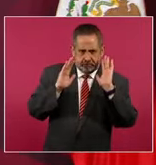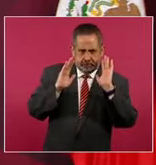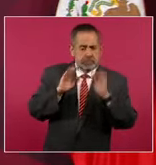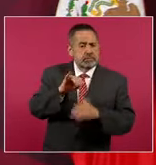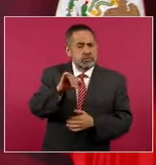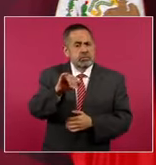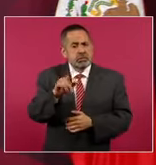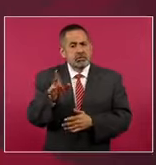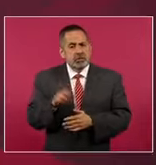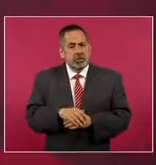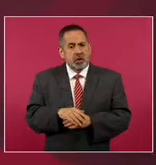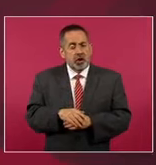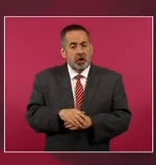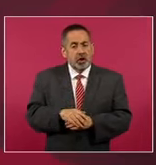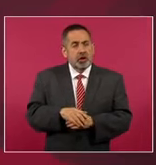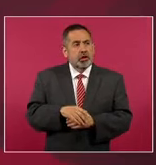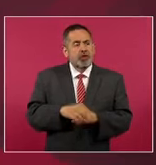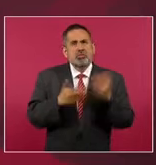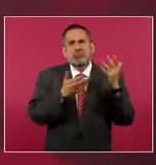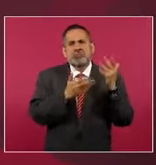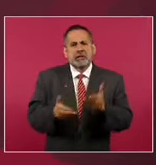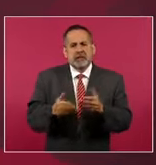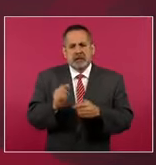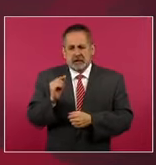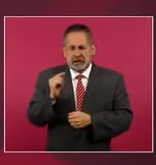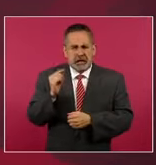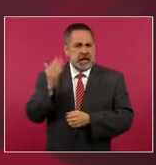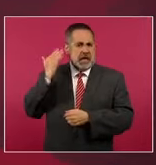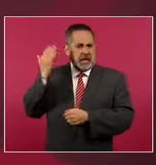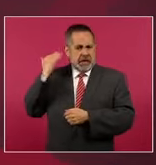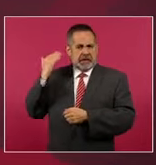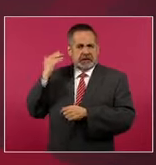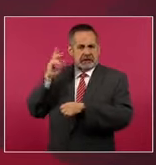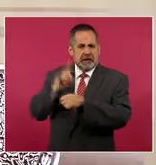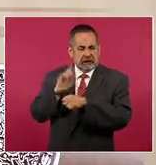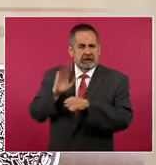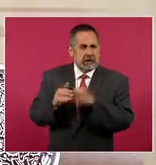están llegando desde hace algunos días